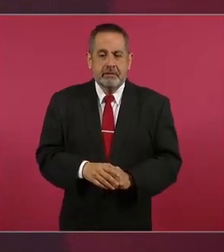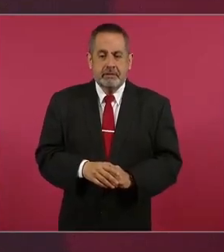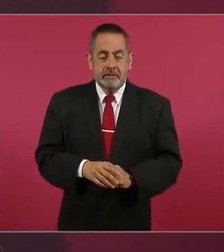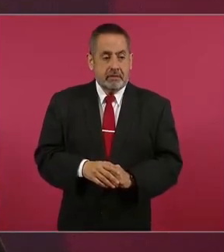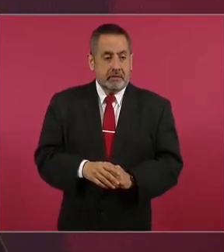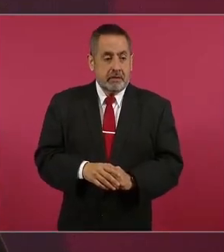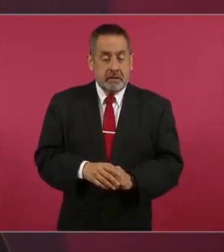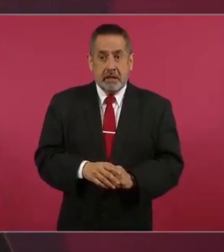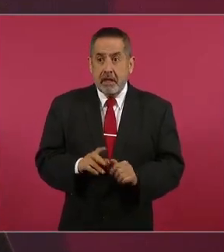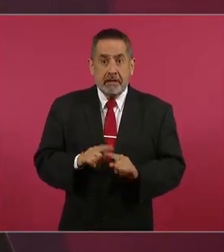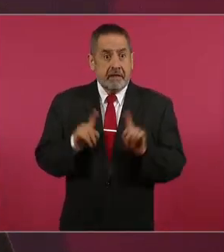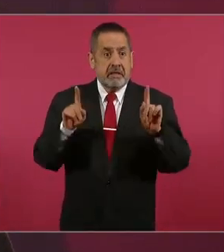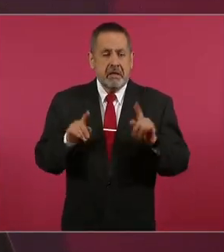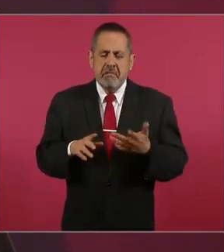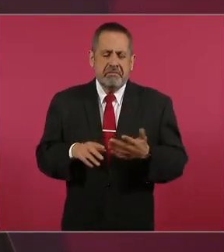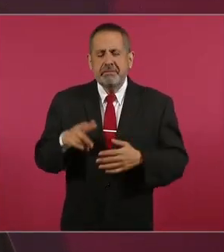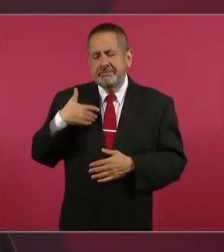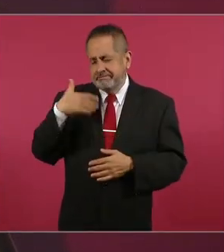excepcional.